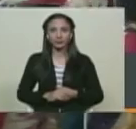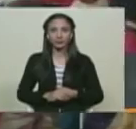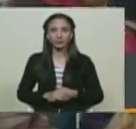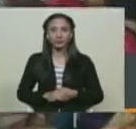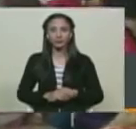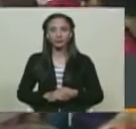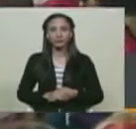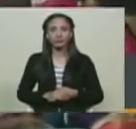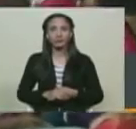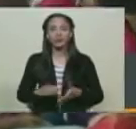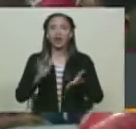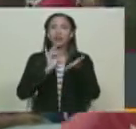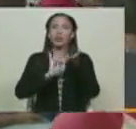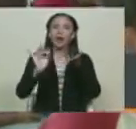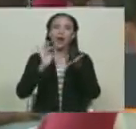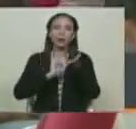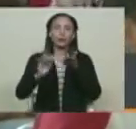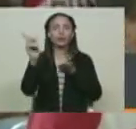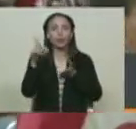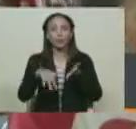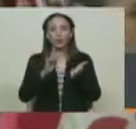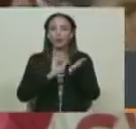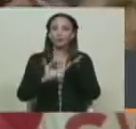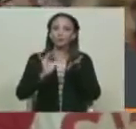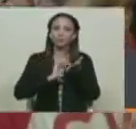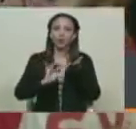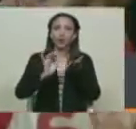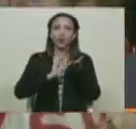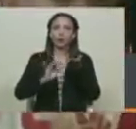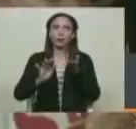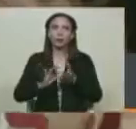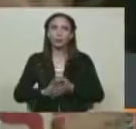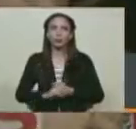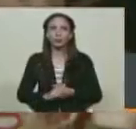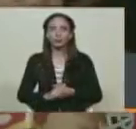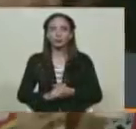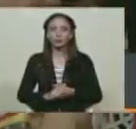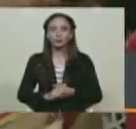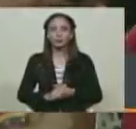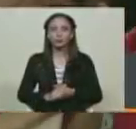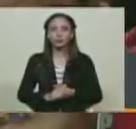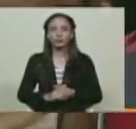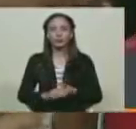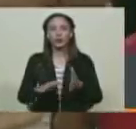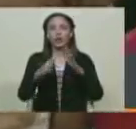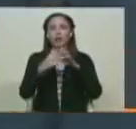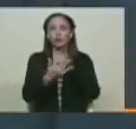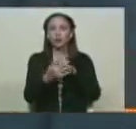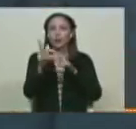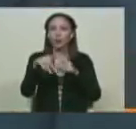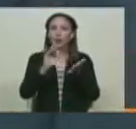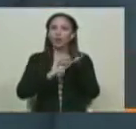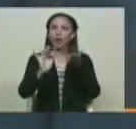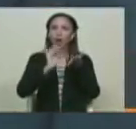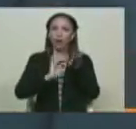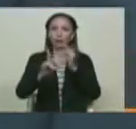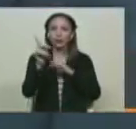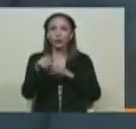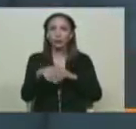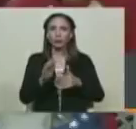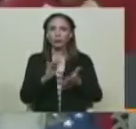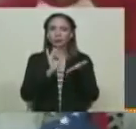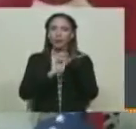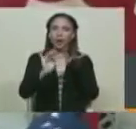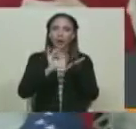Aplicarla en la tableta. Tarek, quizás con un barrio adentro, es más fácil tableta. La